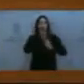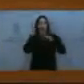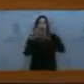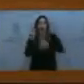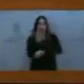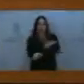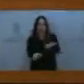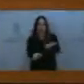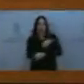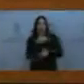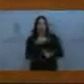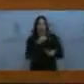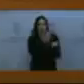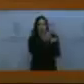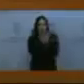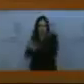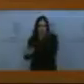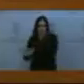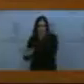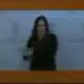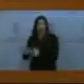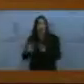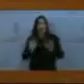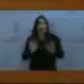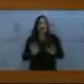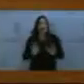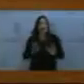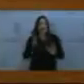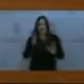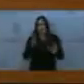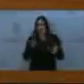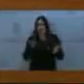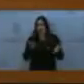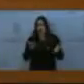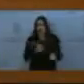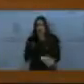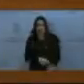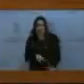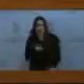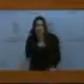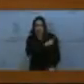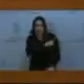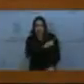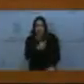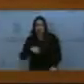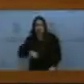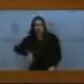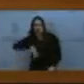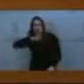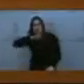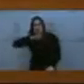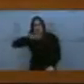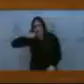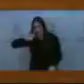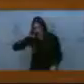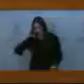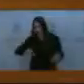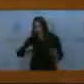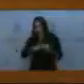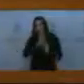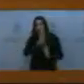mismo despedidos. Pero es la gota que, como decía al principio, colma nuestro segundo vaso en el Grupo Parlamentario